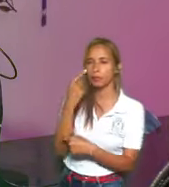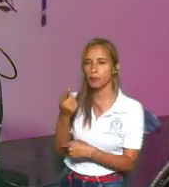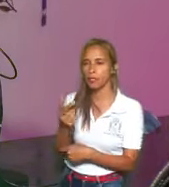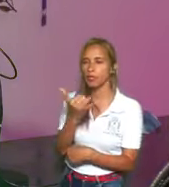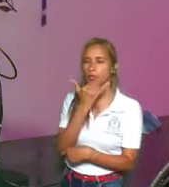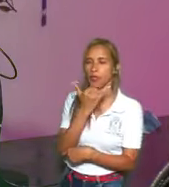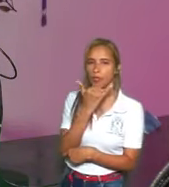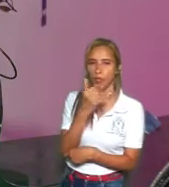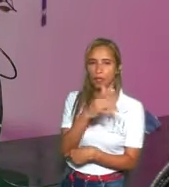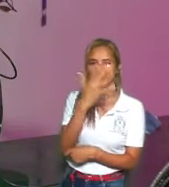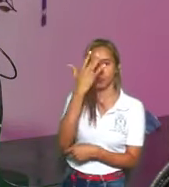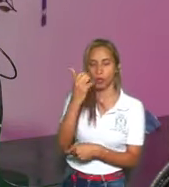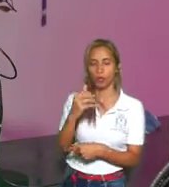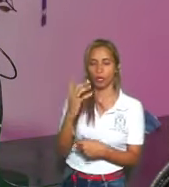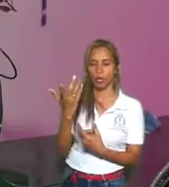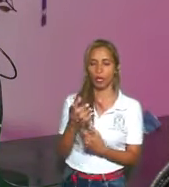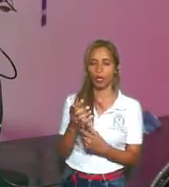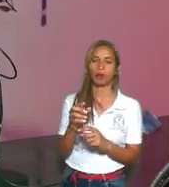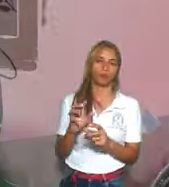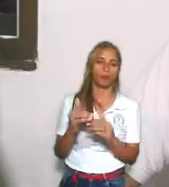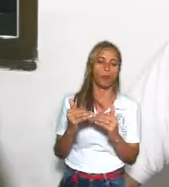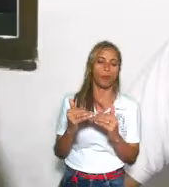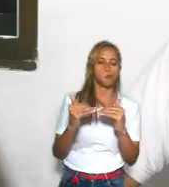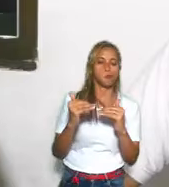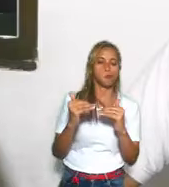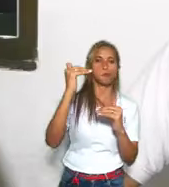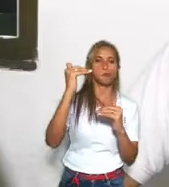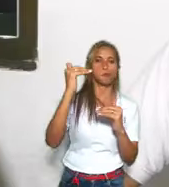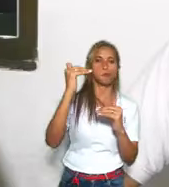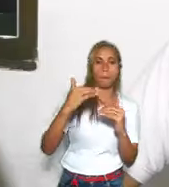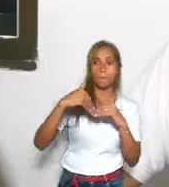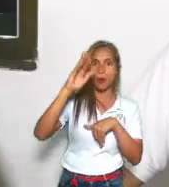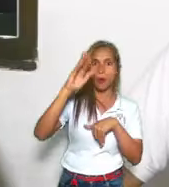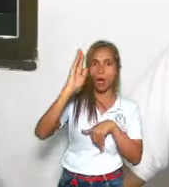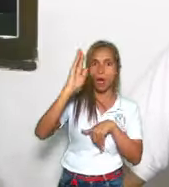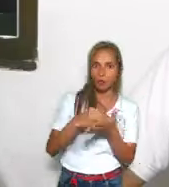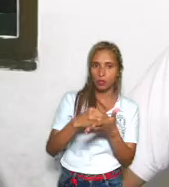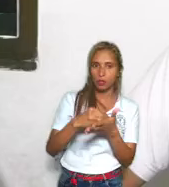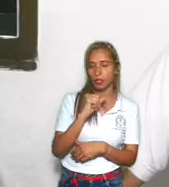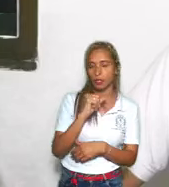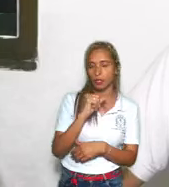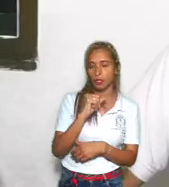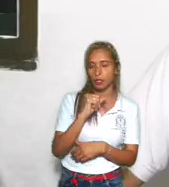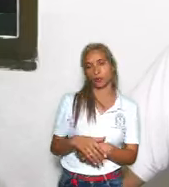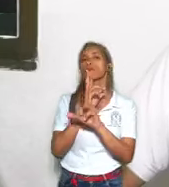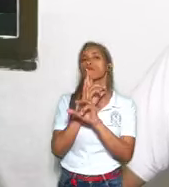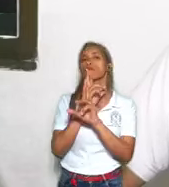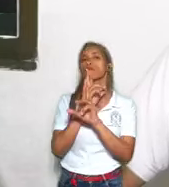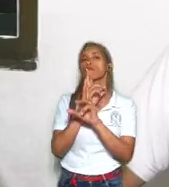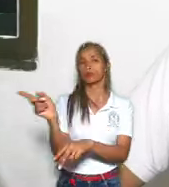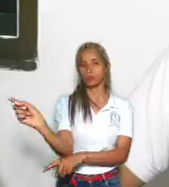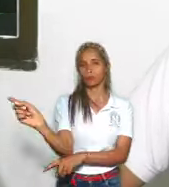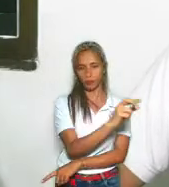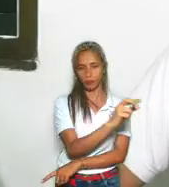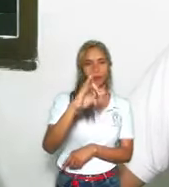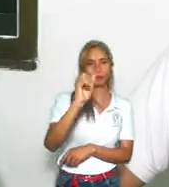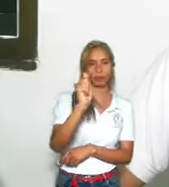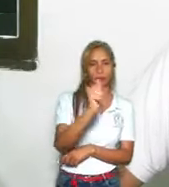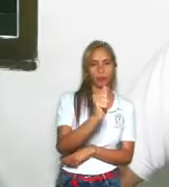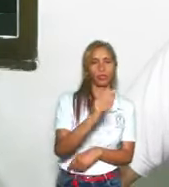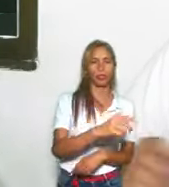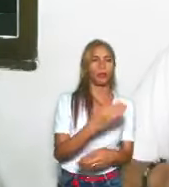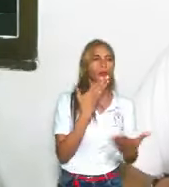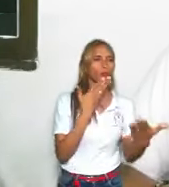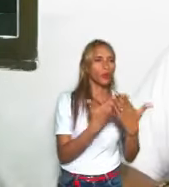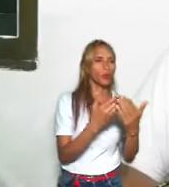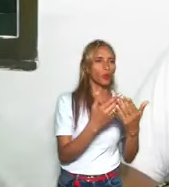consumo. Bueno, la señora Luz Delia, ahí está la respuesta, puede acercarse al PIA, al Punto Integrado de Atención. Mónica, muchísimas gracias por esta mañana,